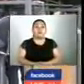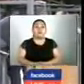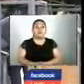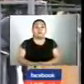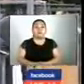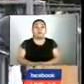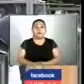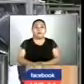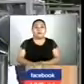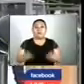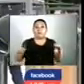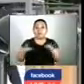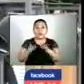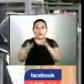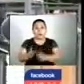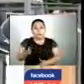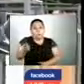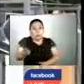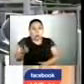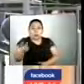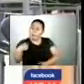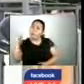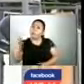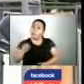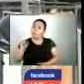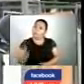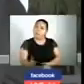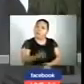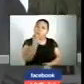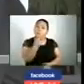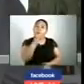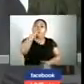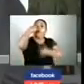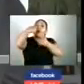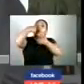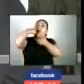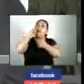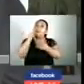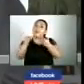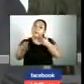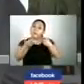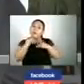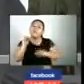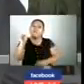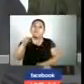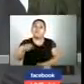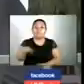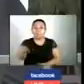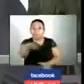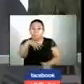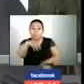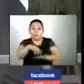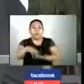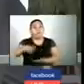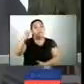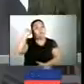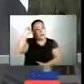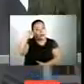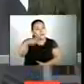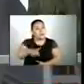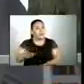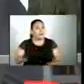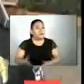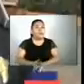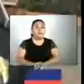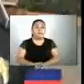El personal de primera línea también acudió a las cabinas móviles y agregaron que es importante que la población sea parte de estos